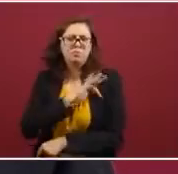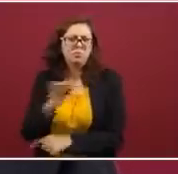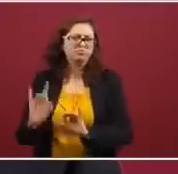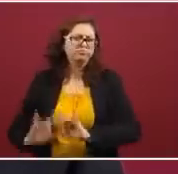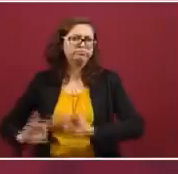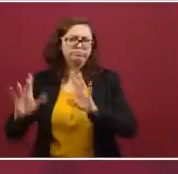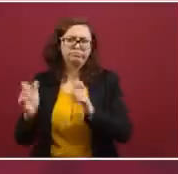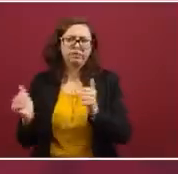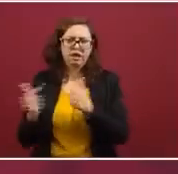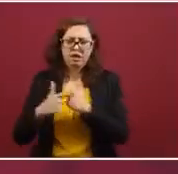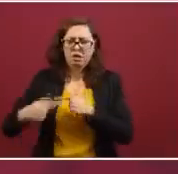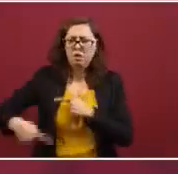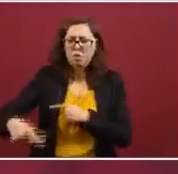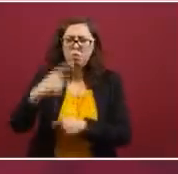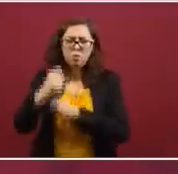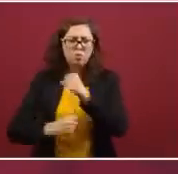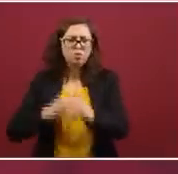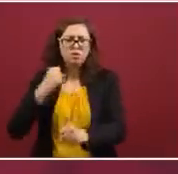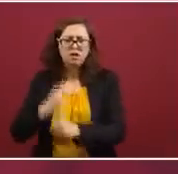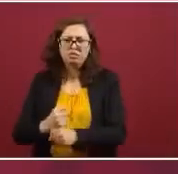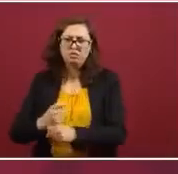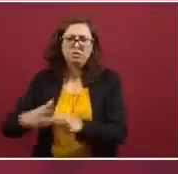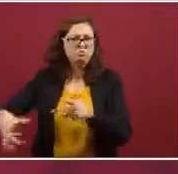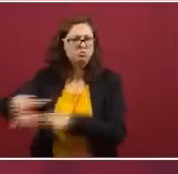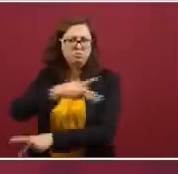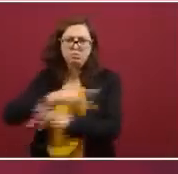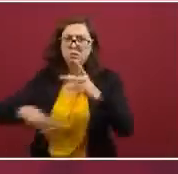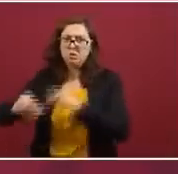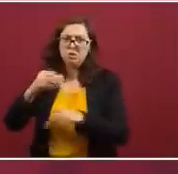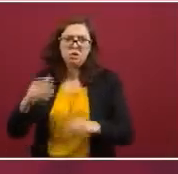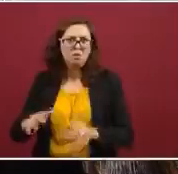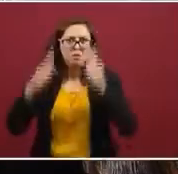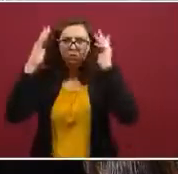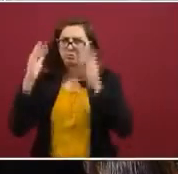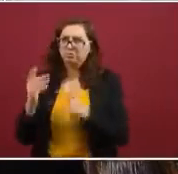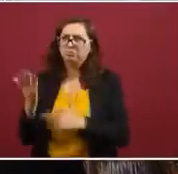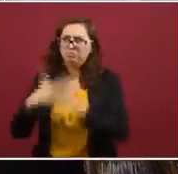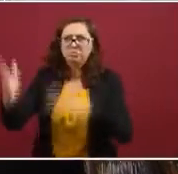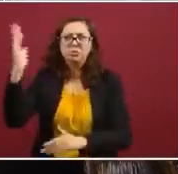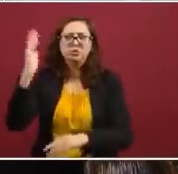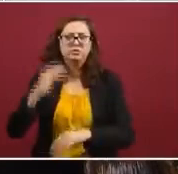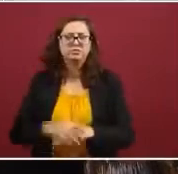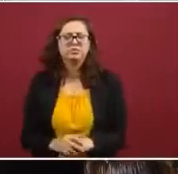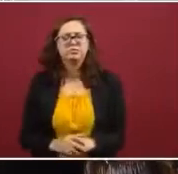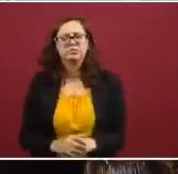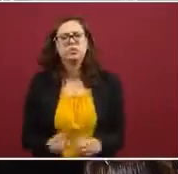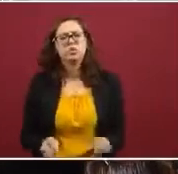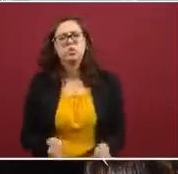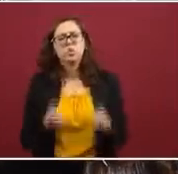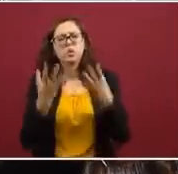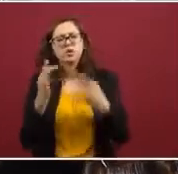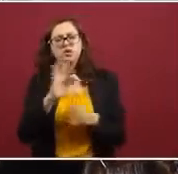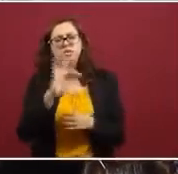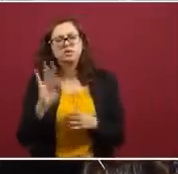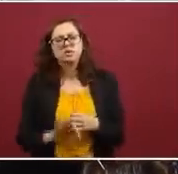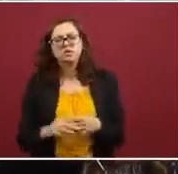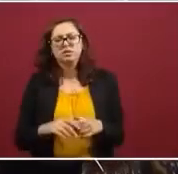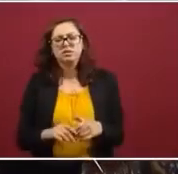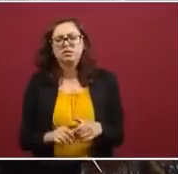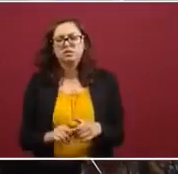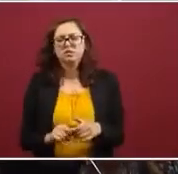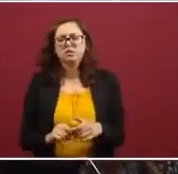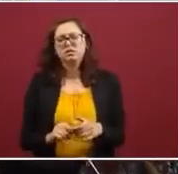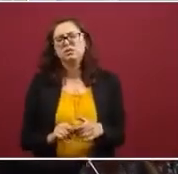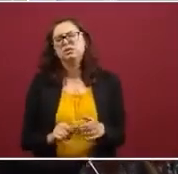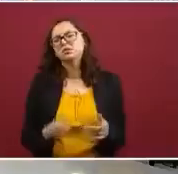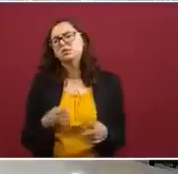para este año casi de manera inmediata. ¿Cuál es el porcentaje de ese préstamo? ¿Cuál es el qué? El